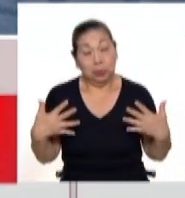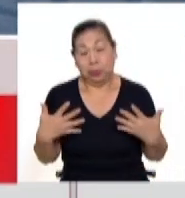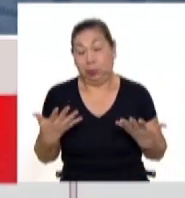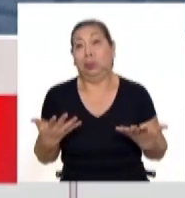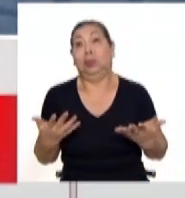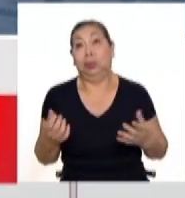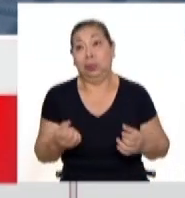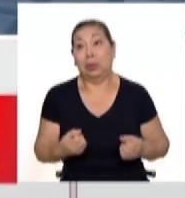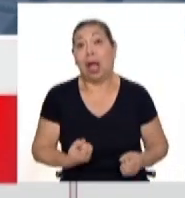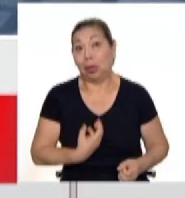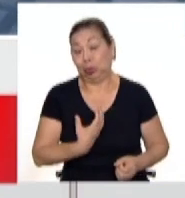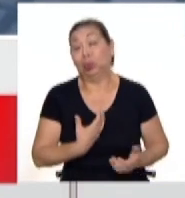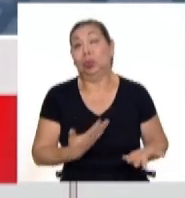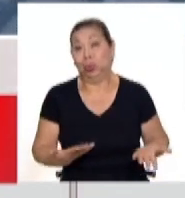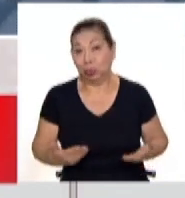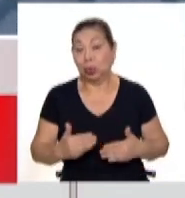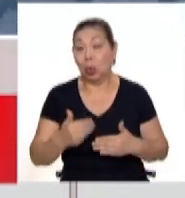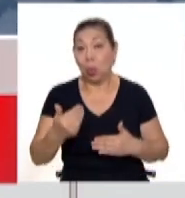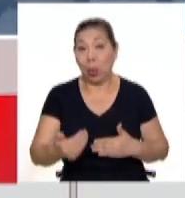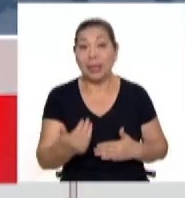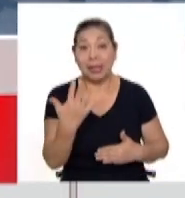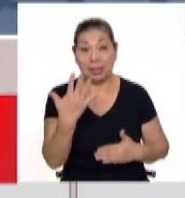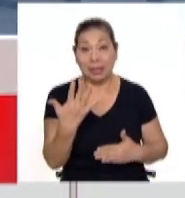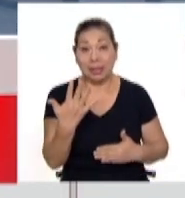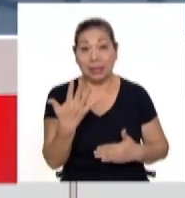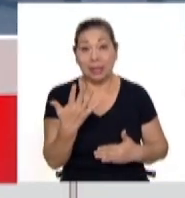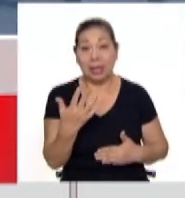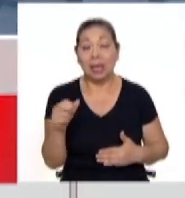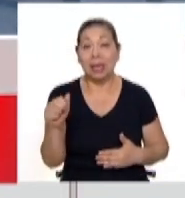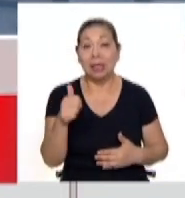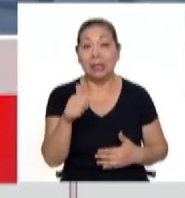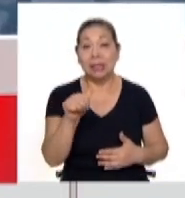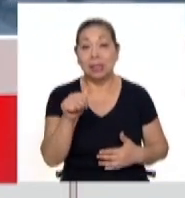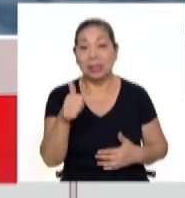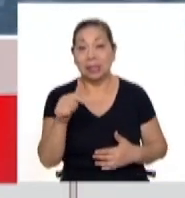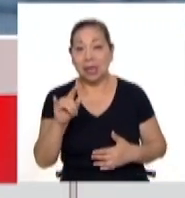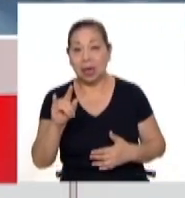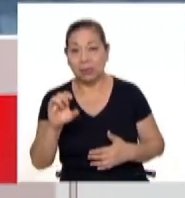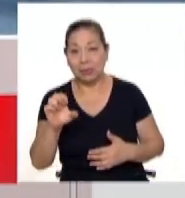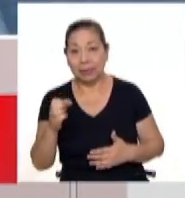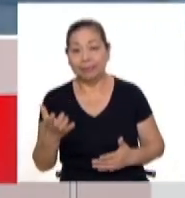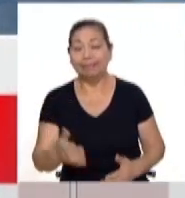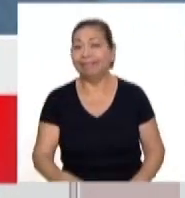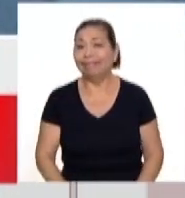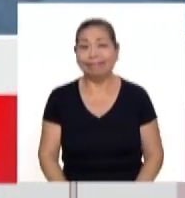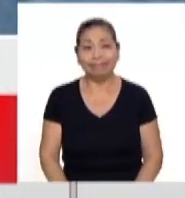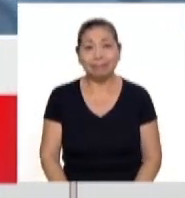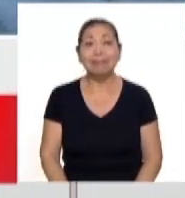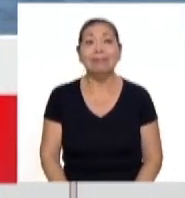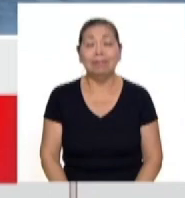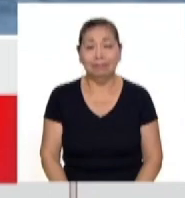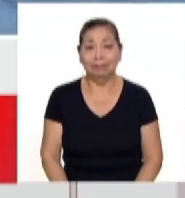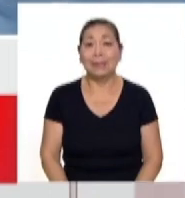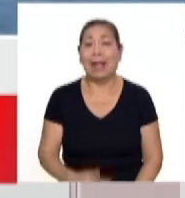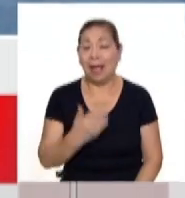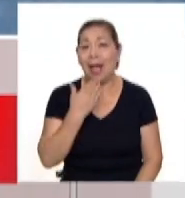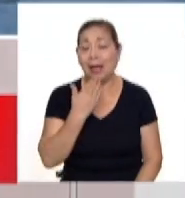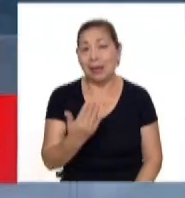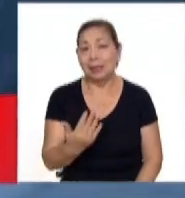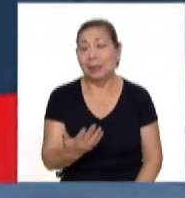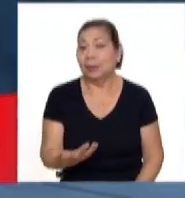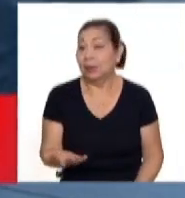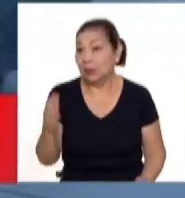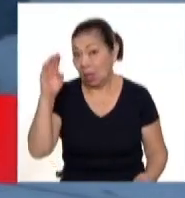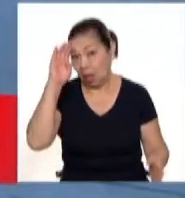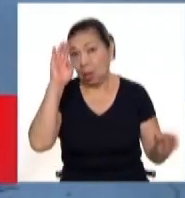también a los vecinos de la cuadra 5 de la avenida Los Sauces en Surquillo. Compañeras. Bien, Aldo. Muchísimas gracias.